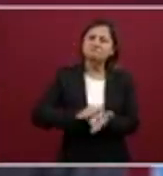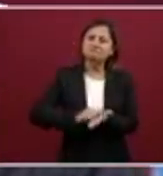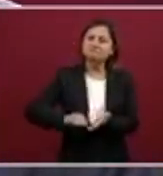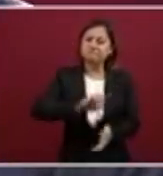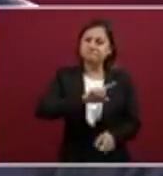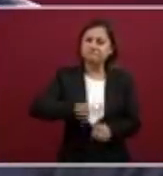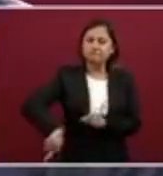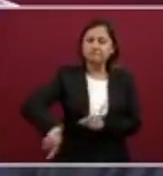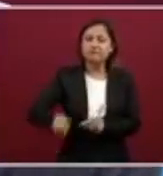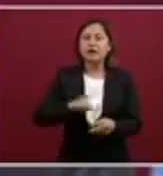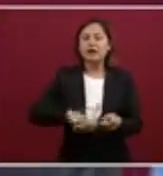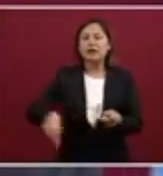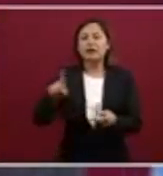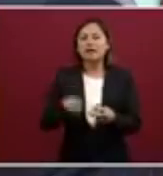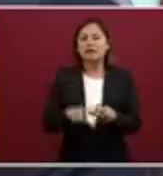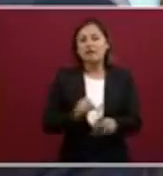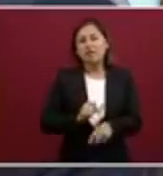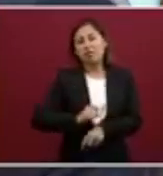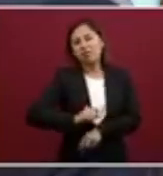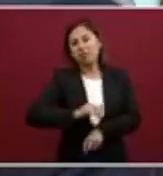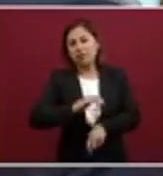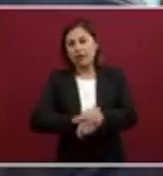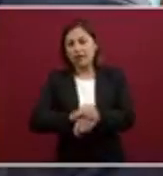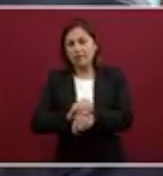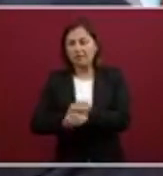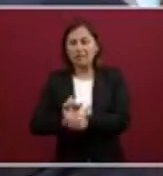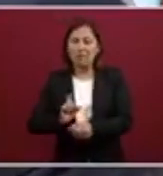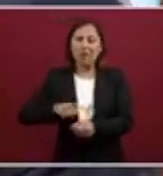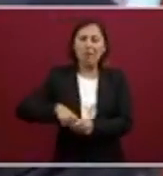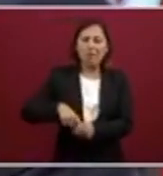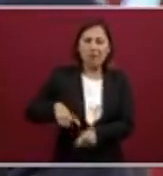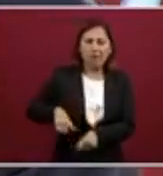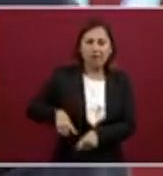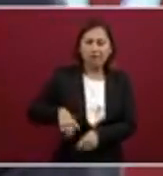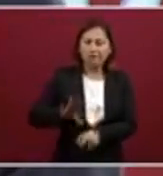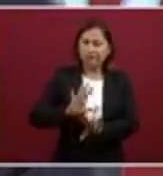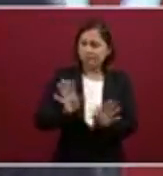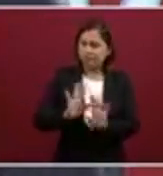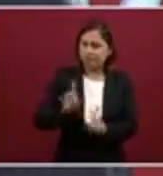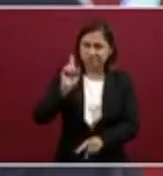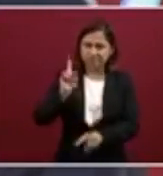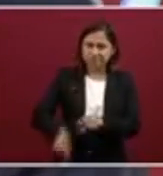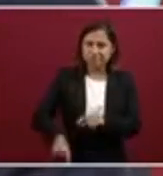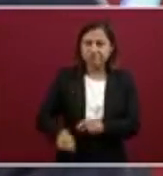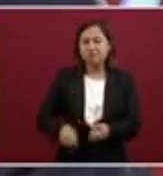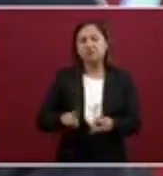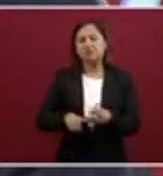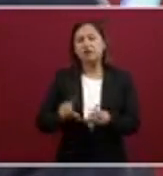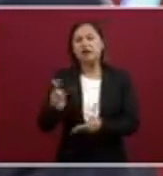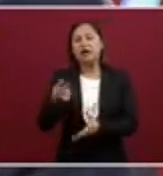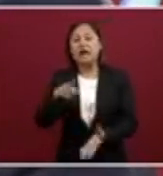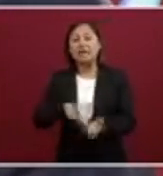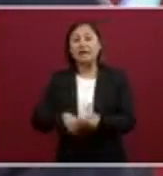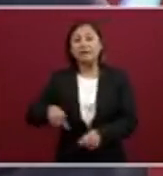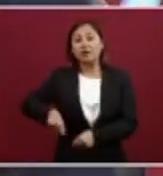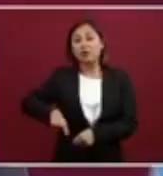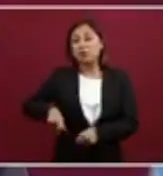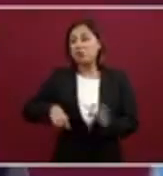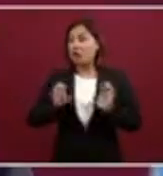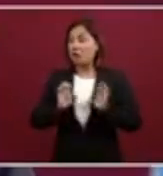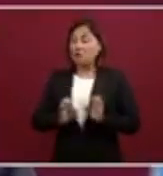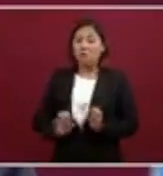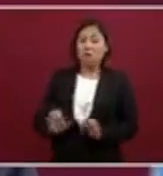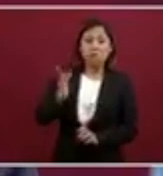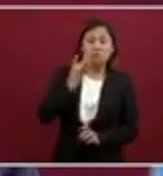acabar con el influyentismo, ¿sí? Terminar con todos los lujos en el gobierno. El presidente Juárez, el